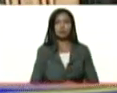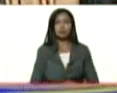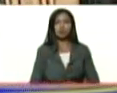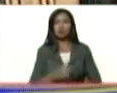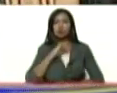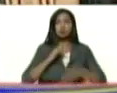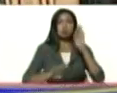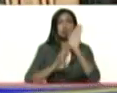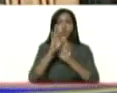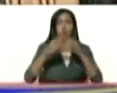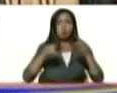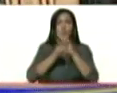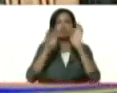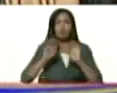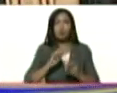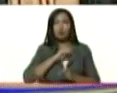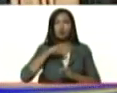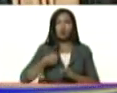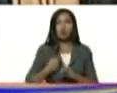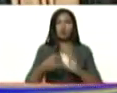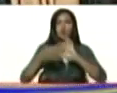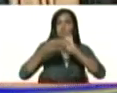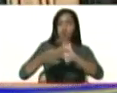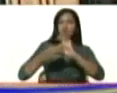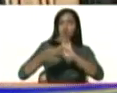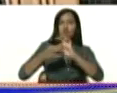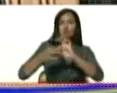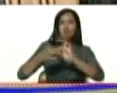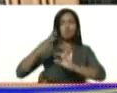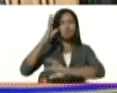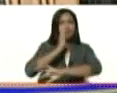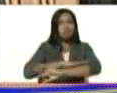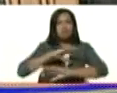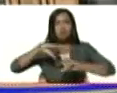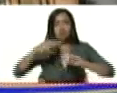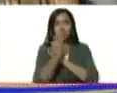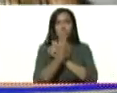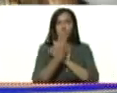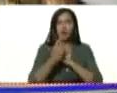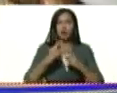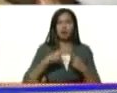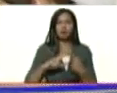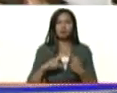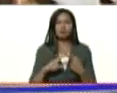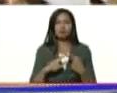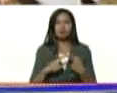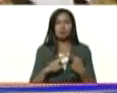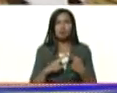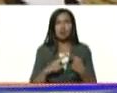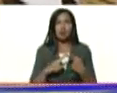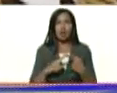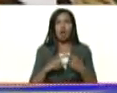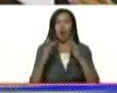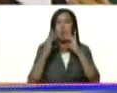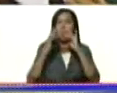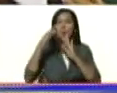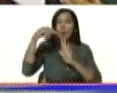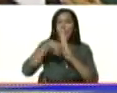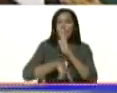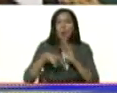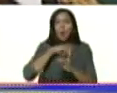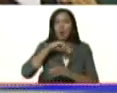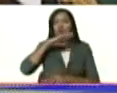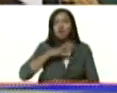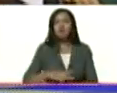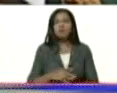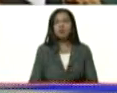Estamos incrementando nuestros lazos de carácter cultural. Así que es una relación profunda,